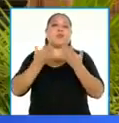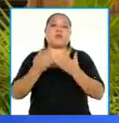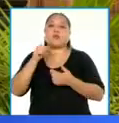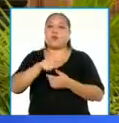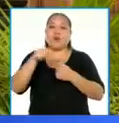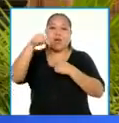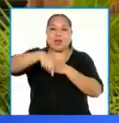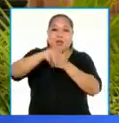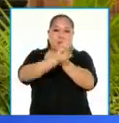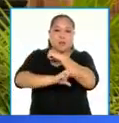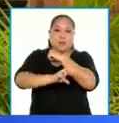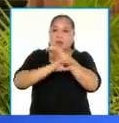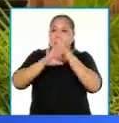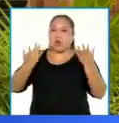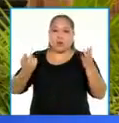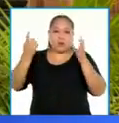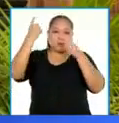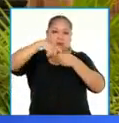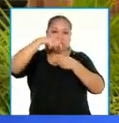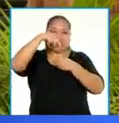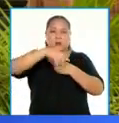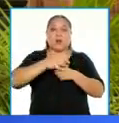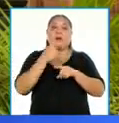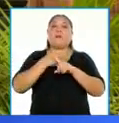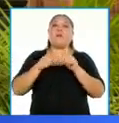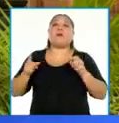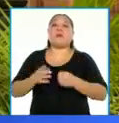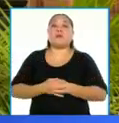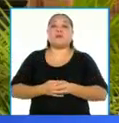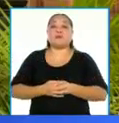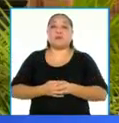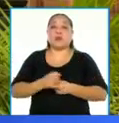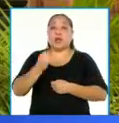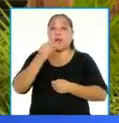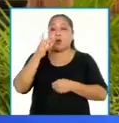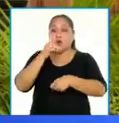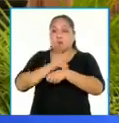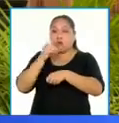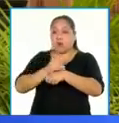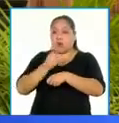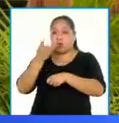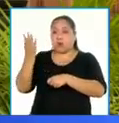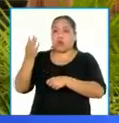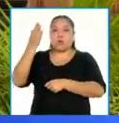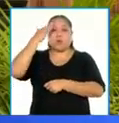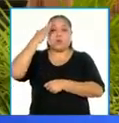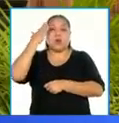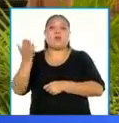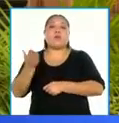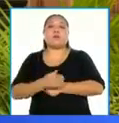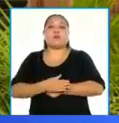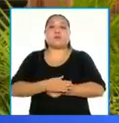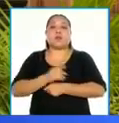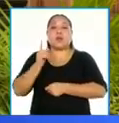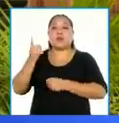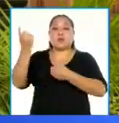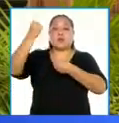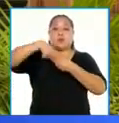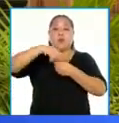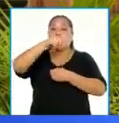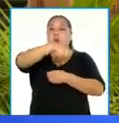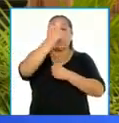en el país, no circulan, no están inscritos, pero algún colega médico sabe que eso está registrado en